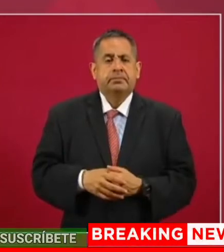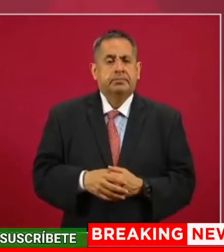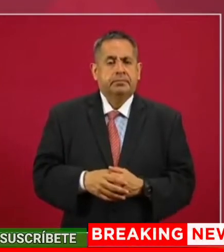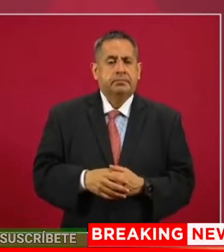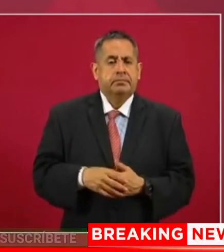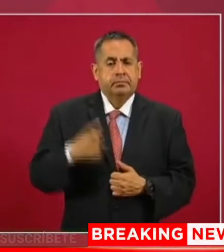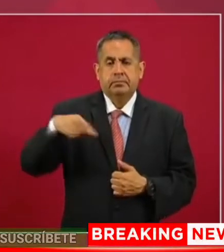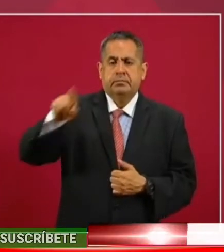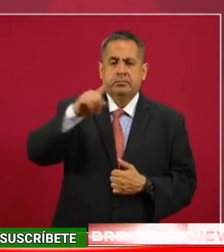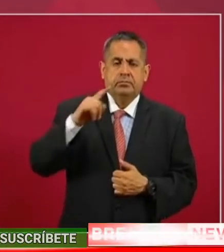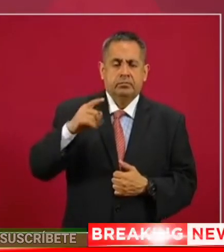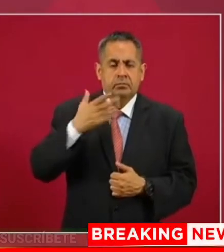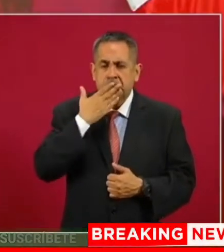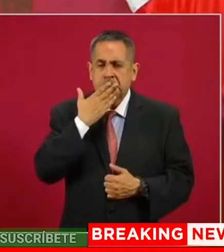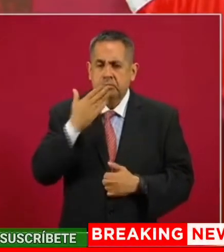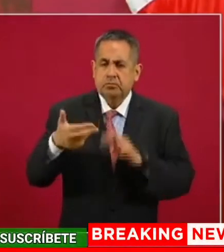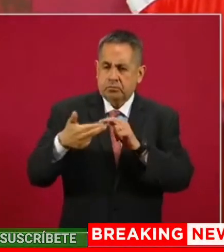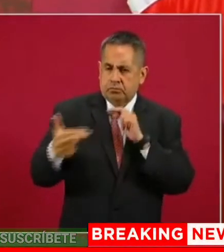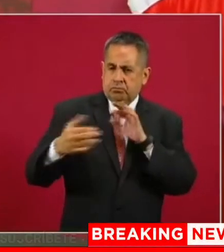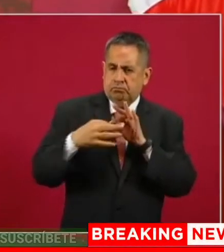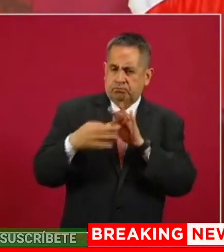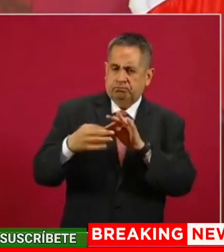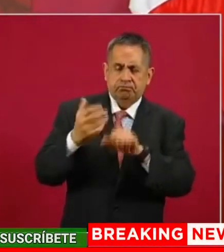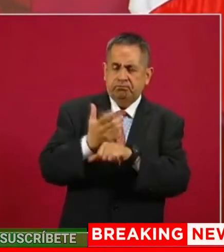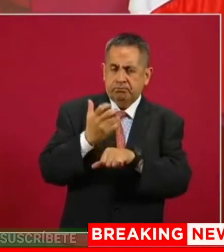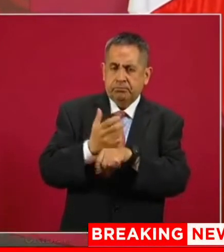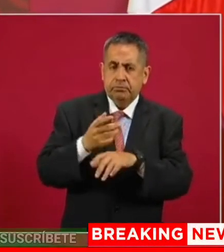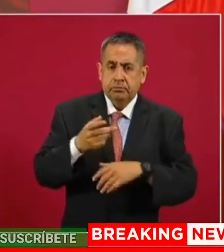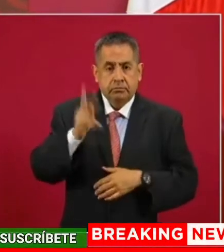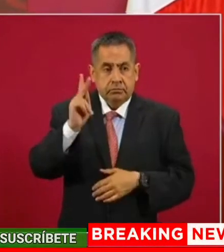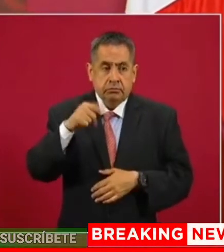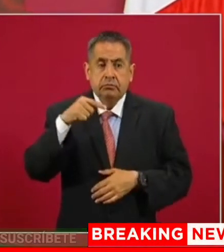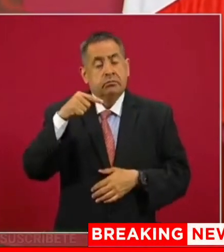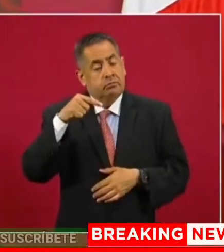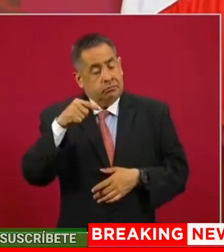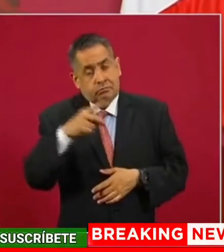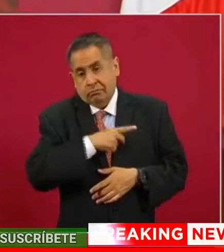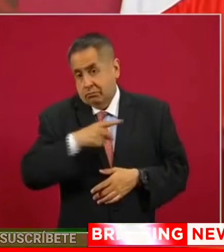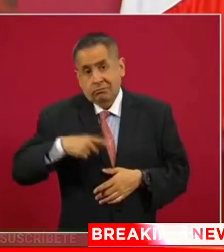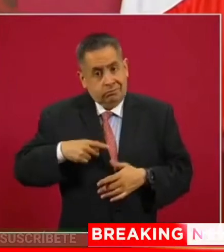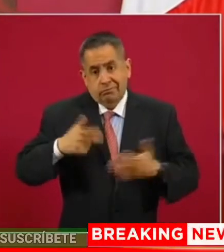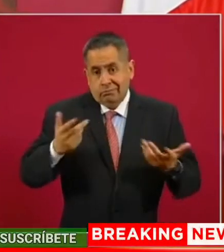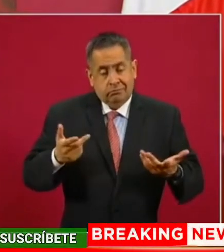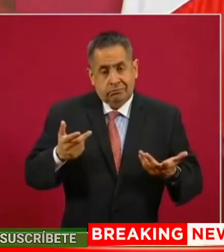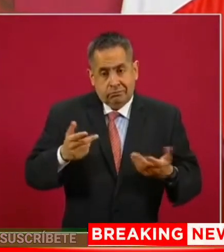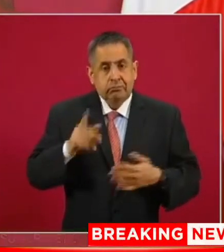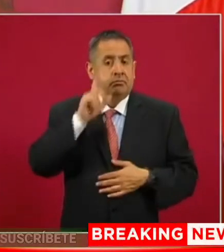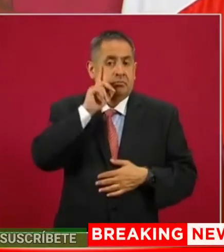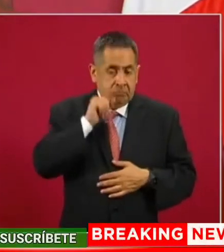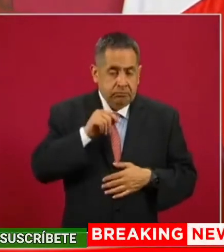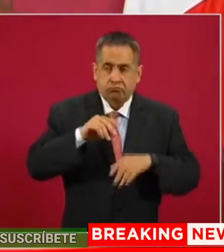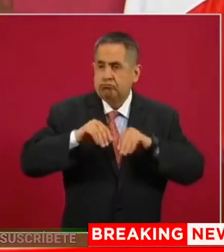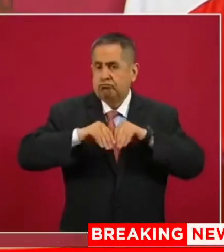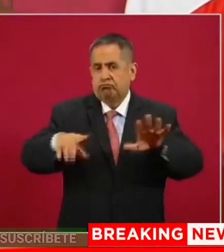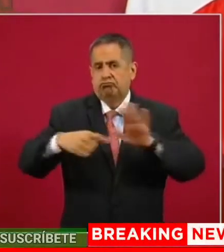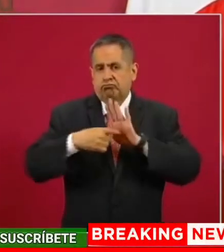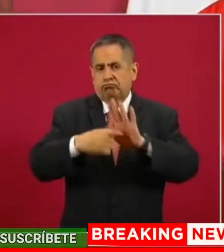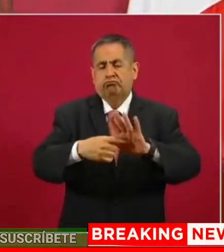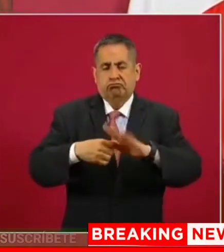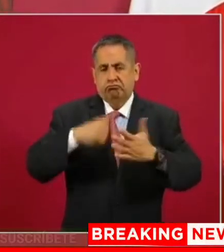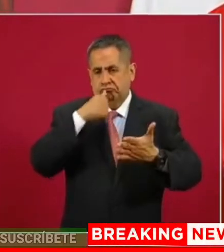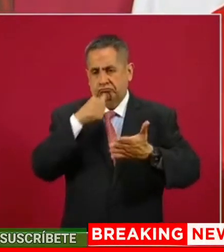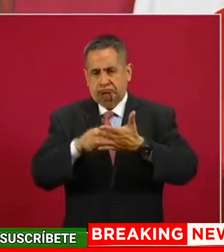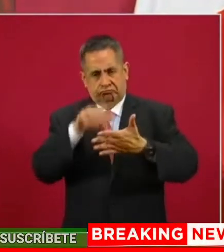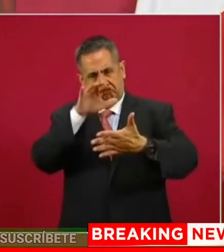y se han mantenido buenas relaciones, pero es un hecho, y vamos mañana a dar a conocer la carta